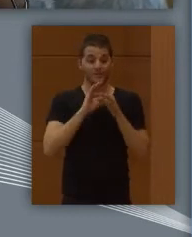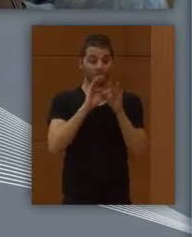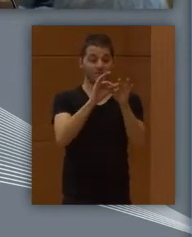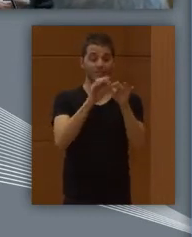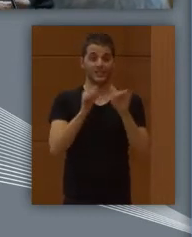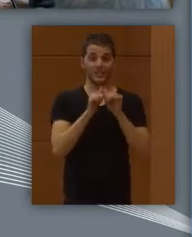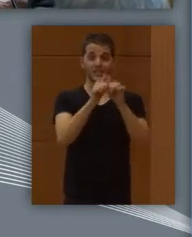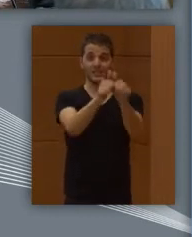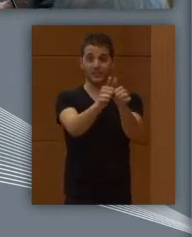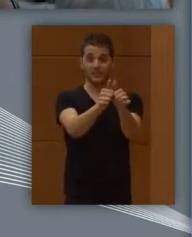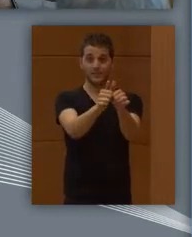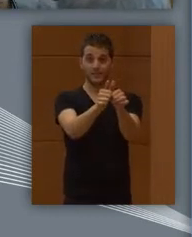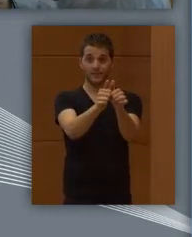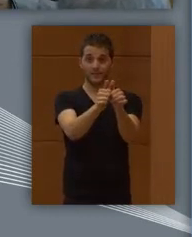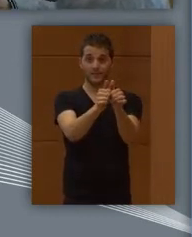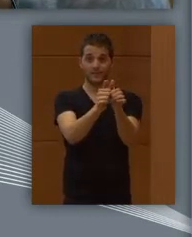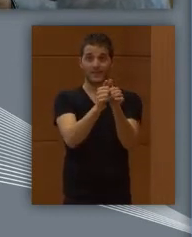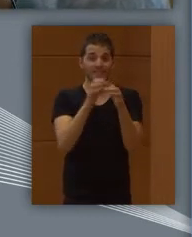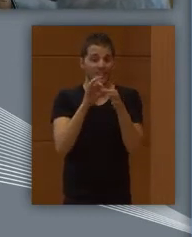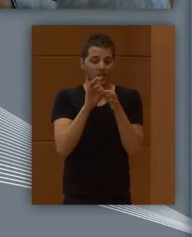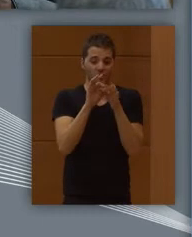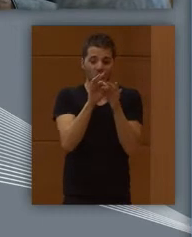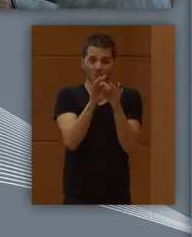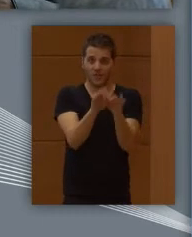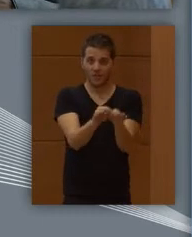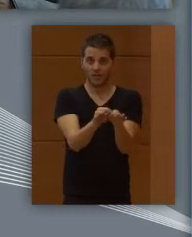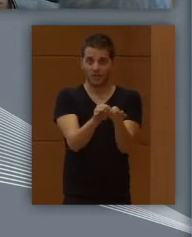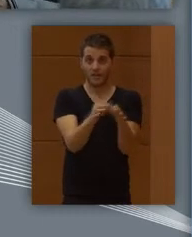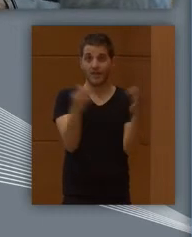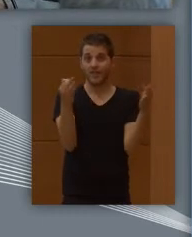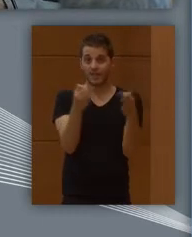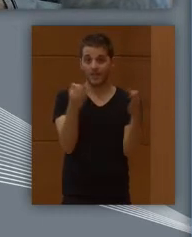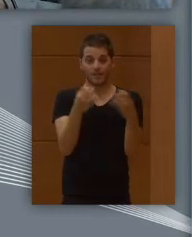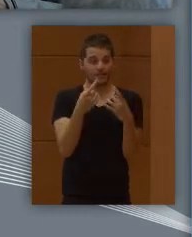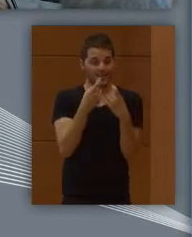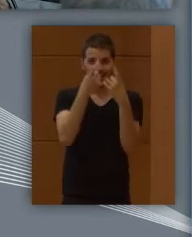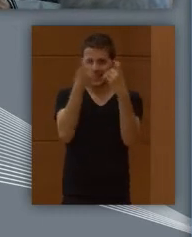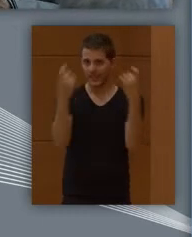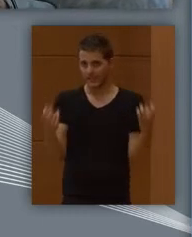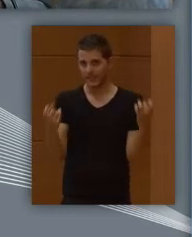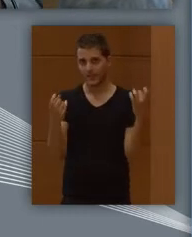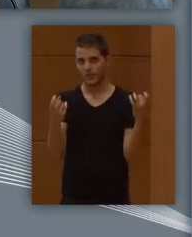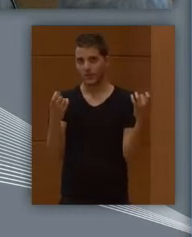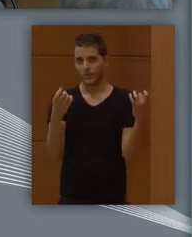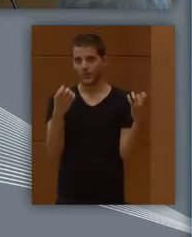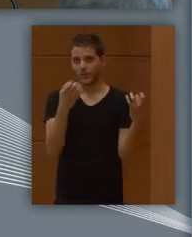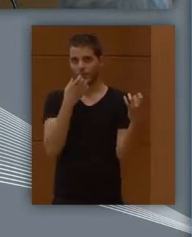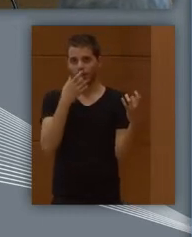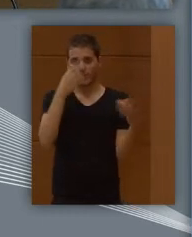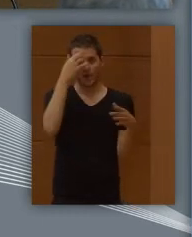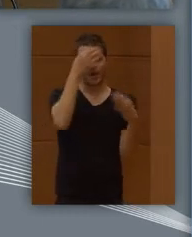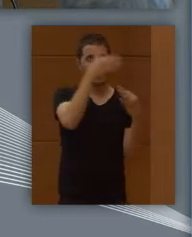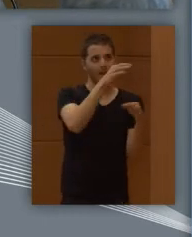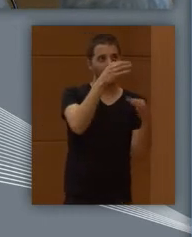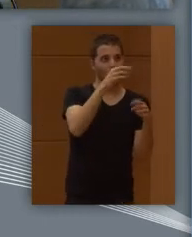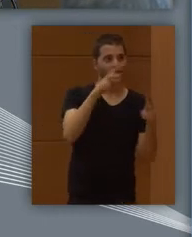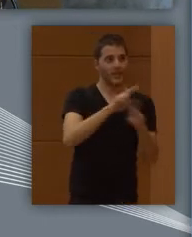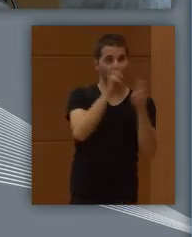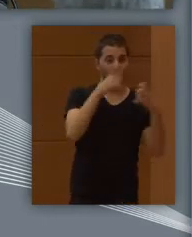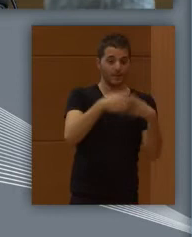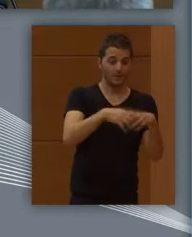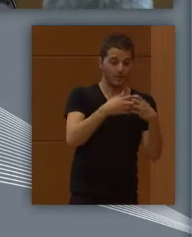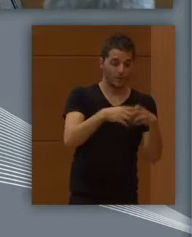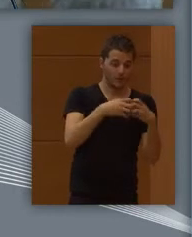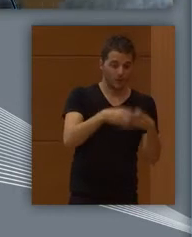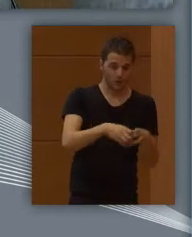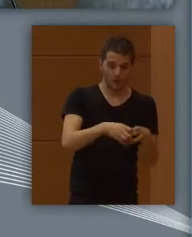de la mano, de manera estrechamente articulada, es decir, que tengamos una lógica de la producción y de la